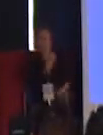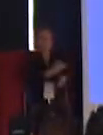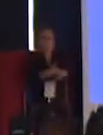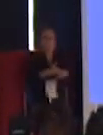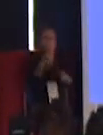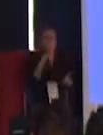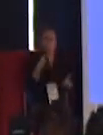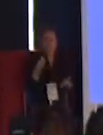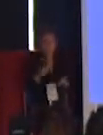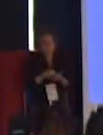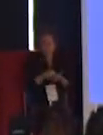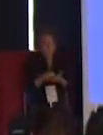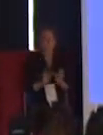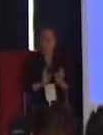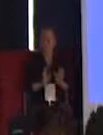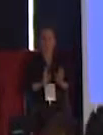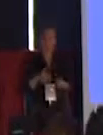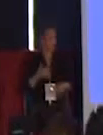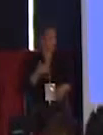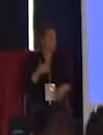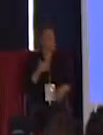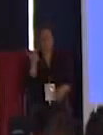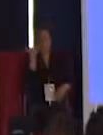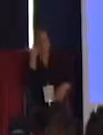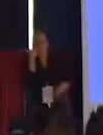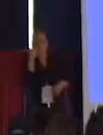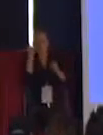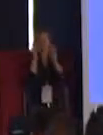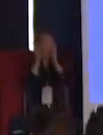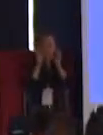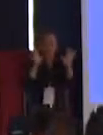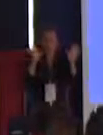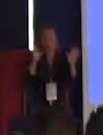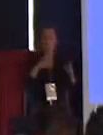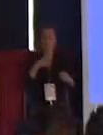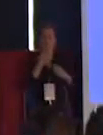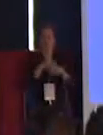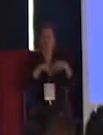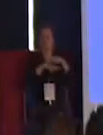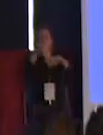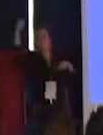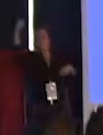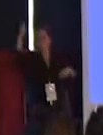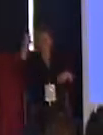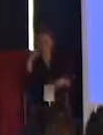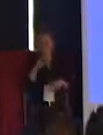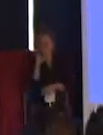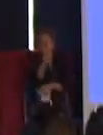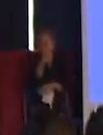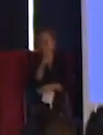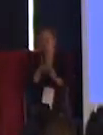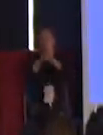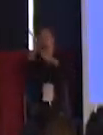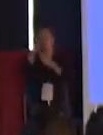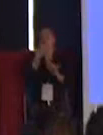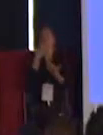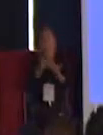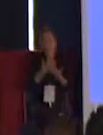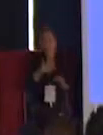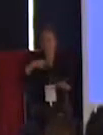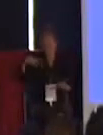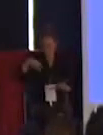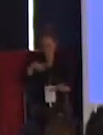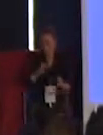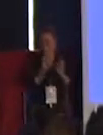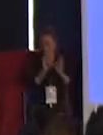y no me hicieron nada. Me cayó osteomielitis aguda en mi pierna y me tocó salir del país. Menos gracias a Dios que quedé